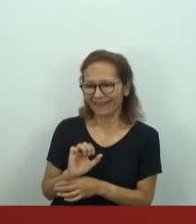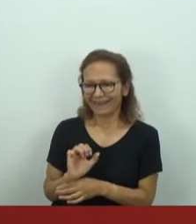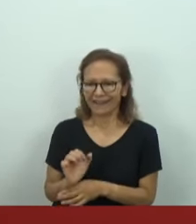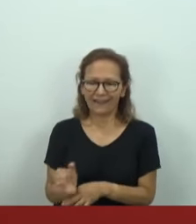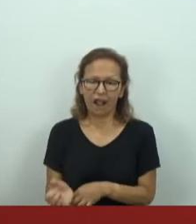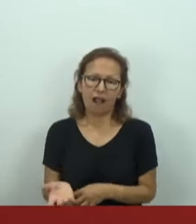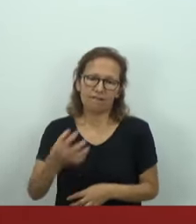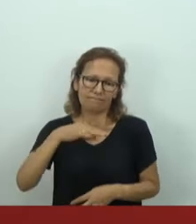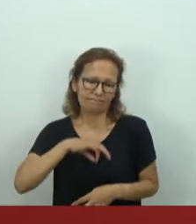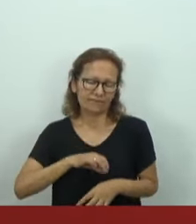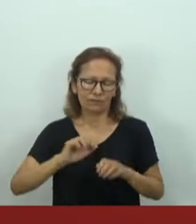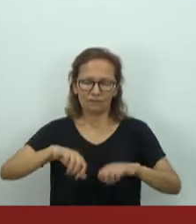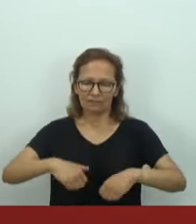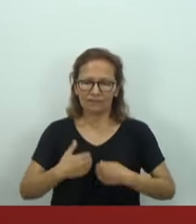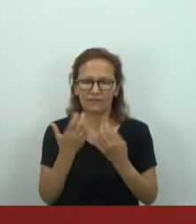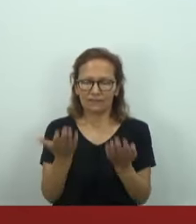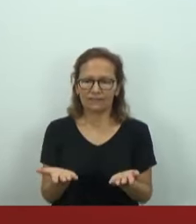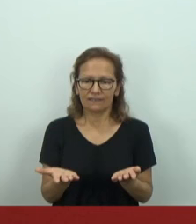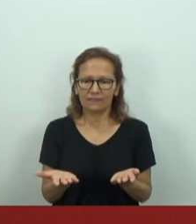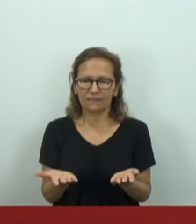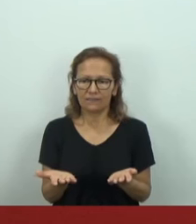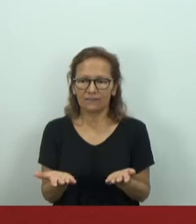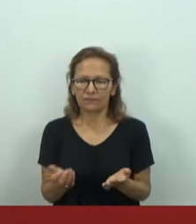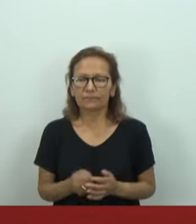Y quiero que sepas una cosa, querido cristiano.